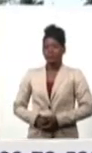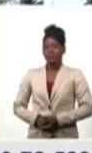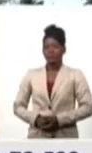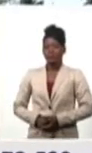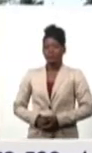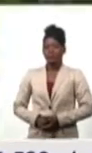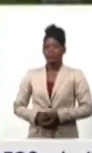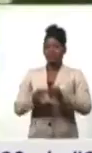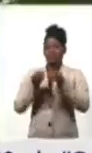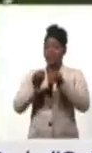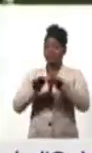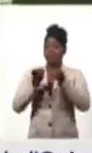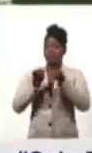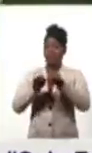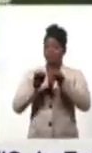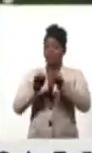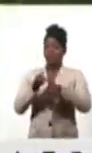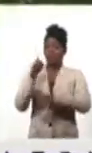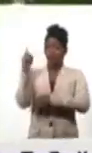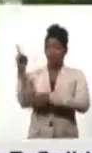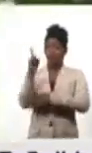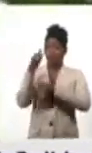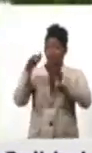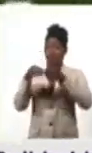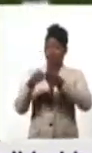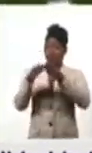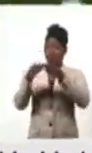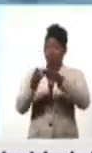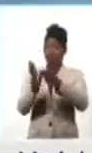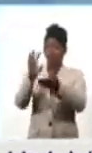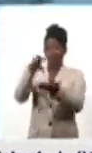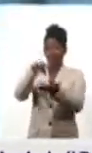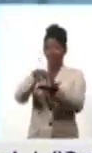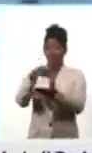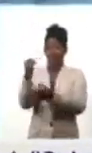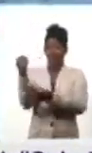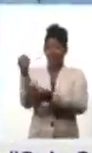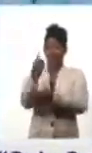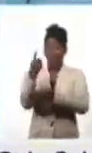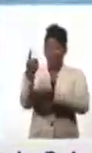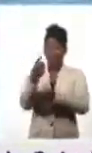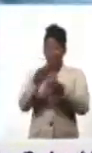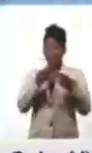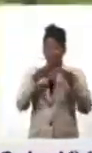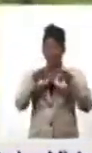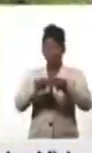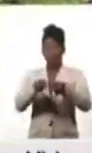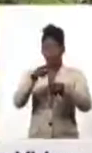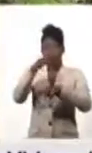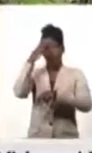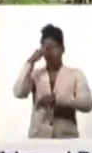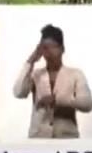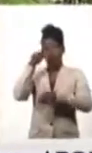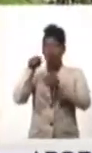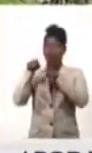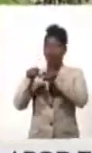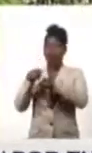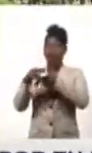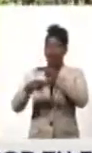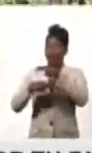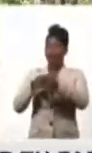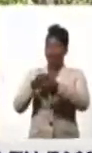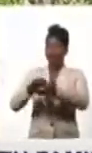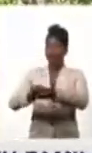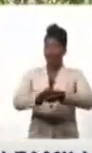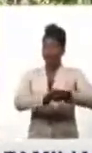Desembarco del Granma, primer sitio natural de Cuba declarado como Patrimonio de la Humanidad por la UNESCO, tienen el máster Ernesto Palacio Verdecia,